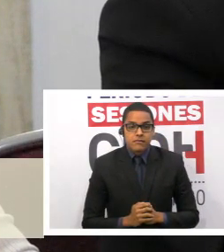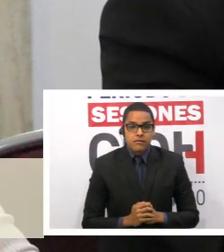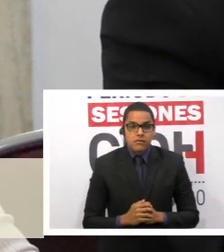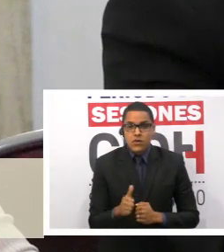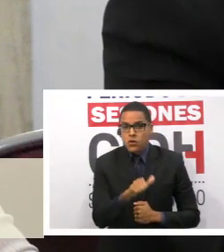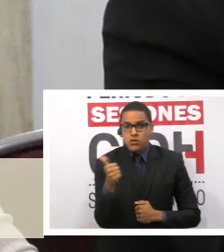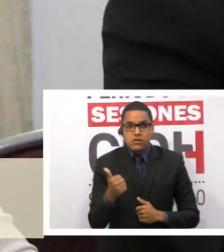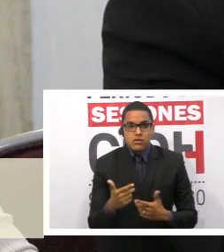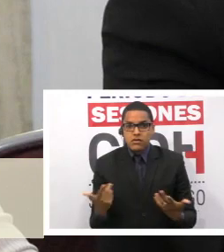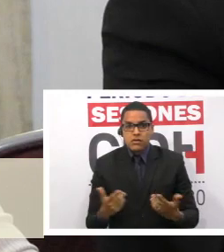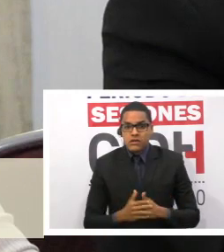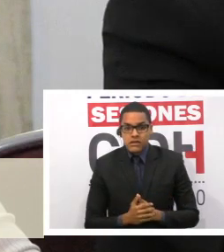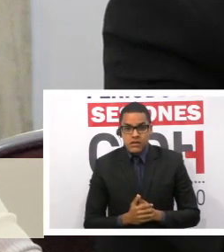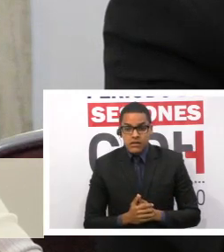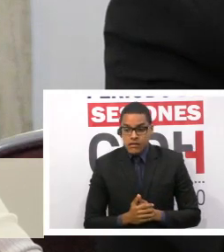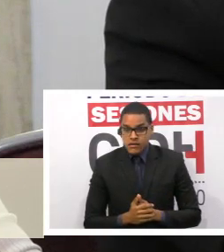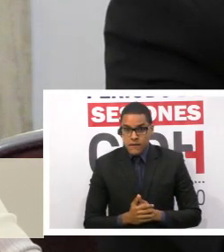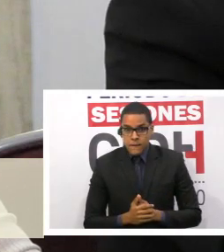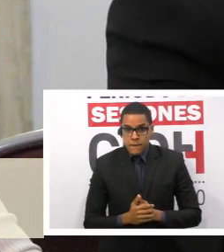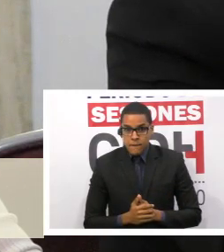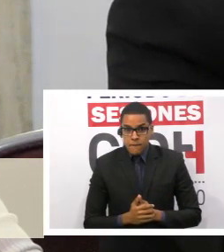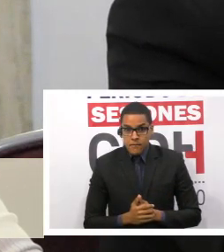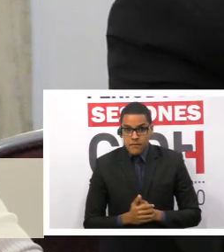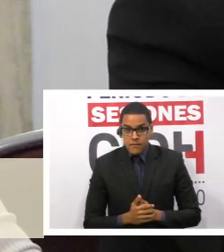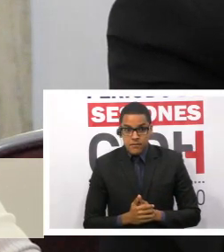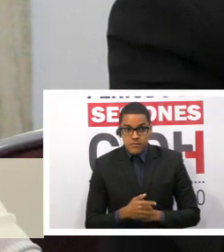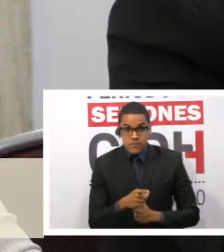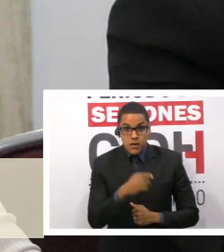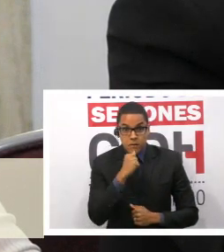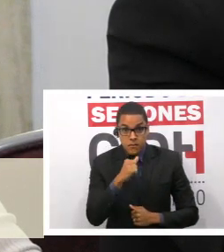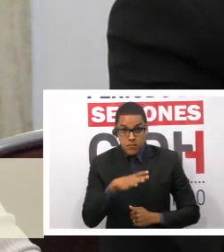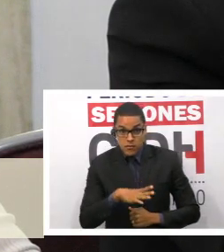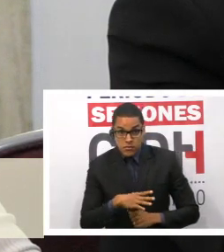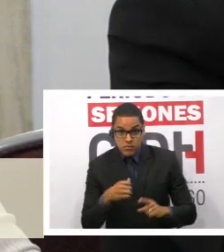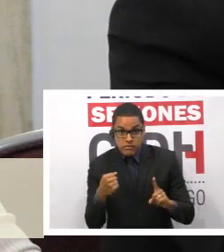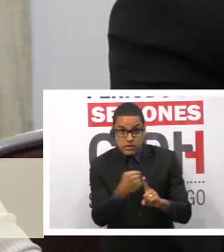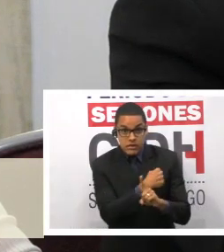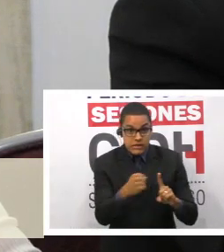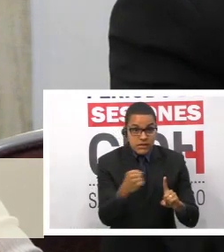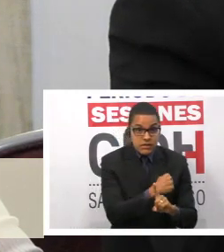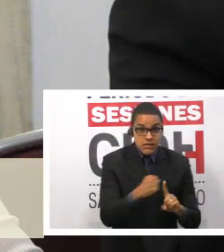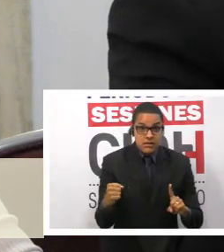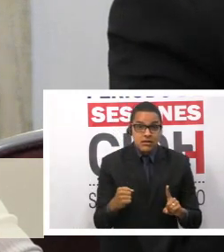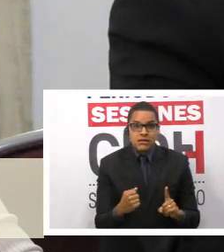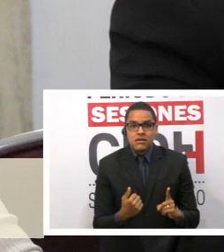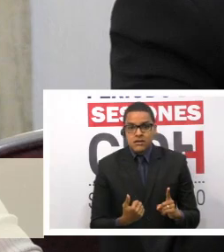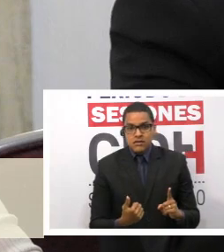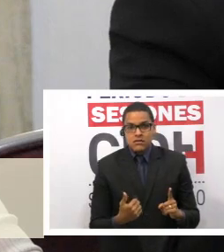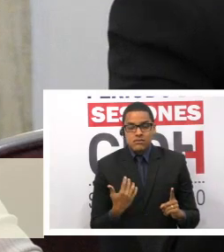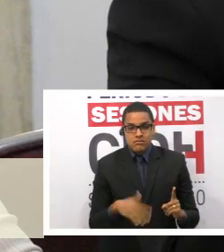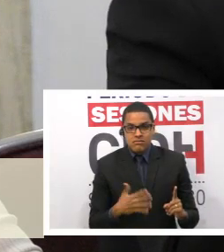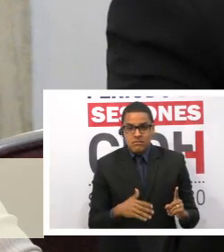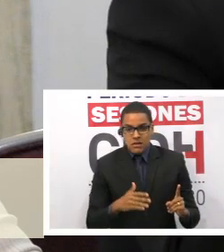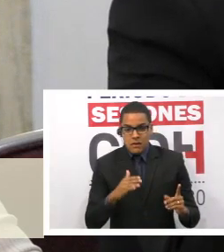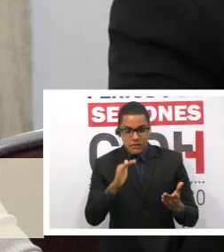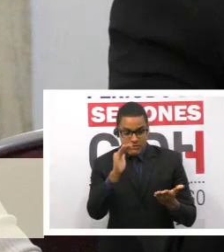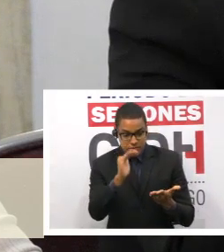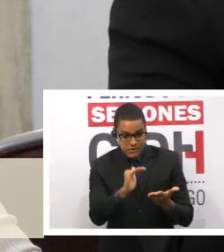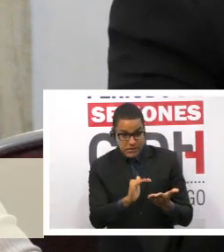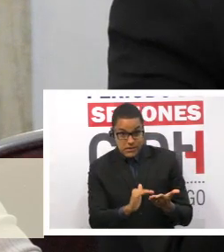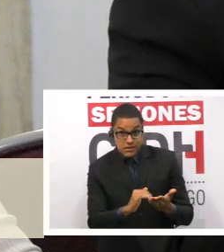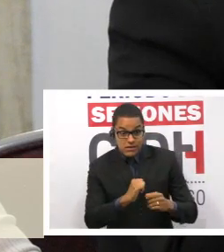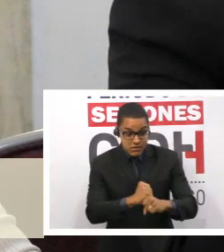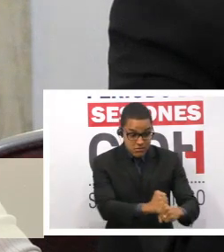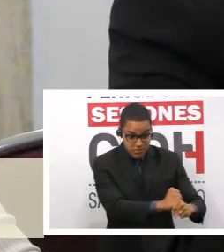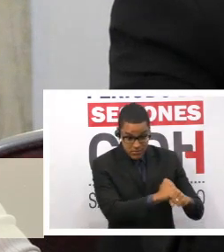violencia fueron reducidos dejándose en asistencia de muchas mujeres violentadas en 2016 ya era un